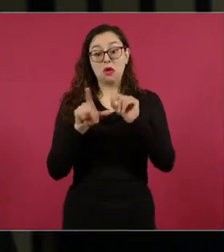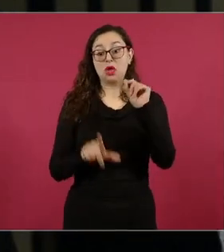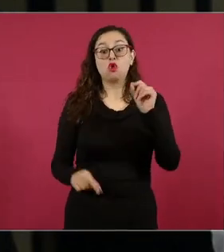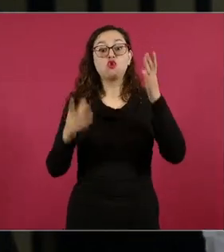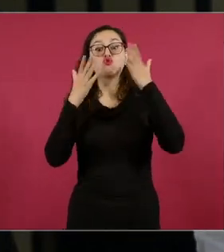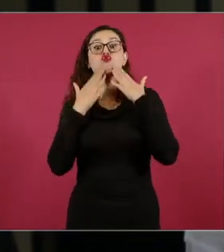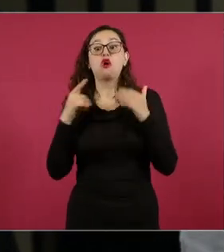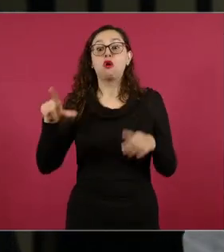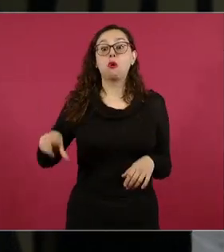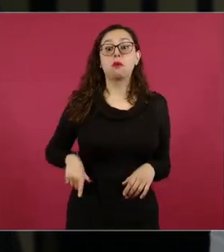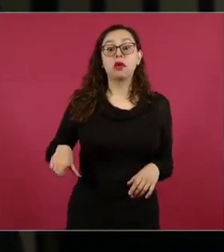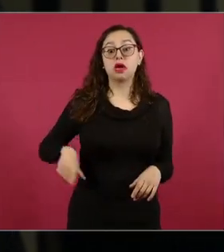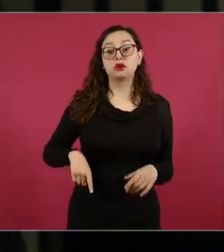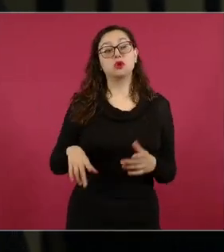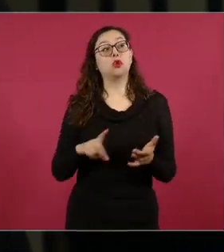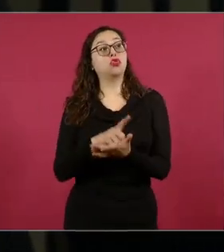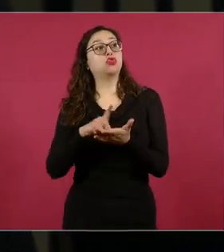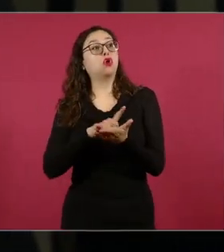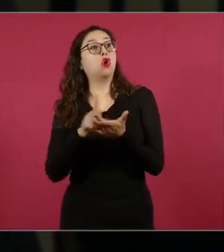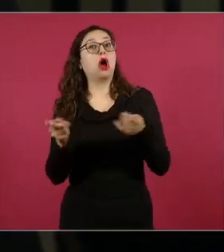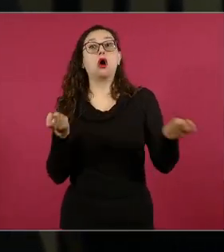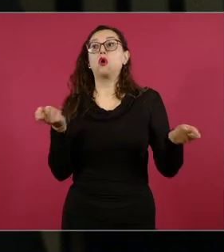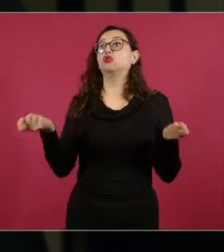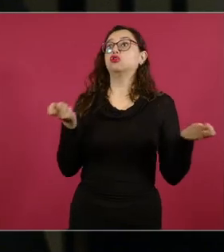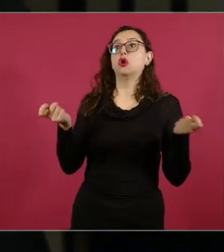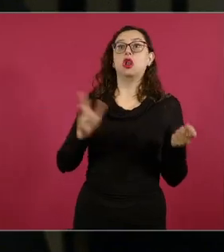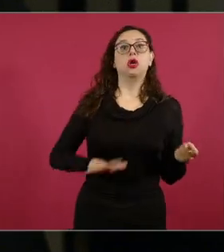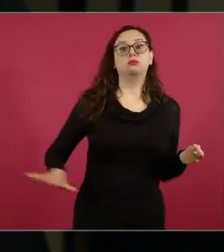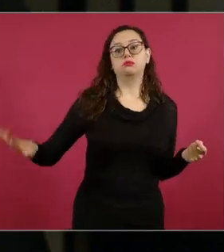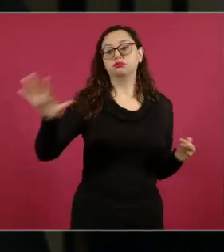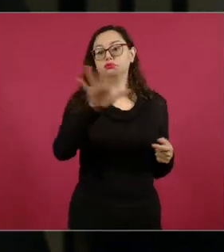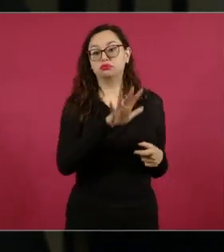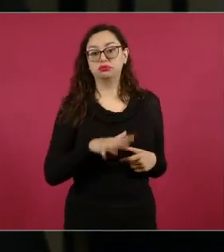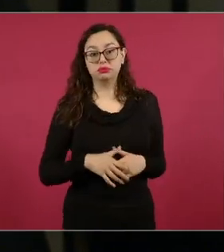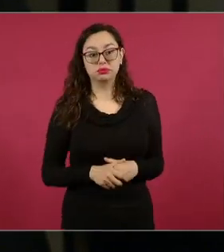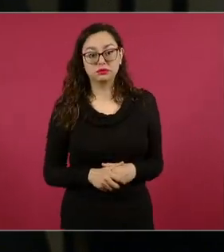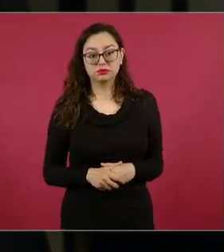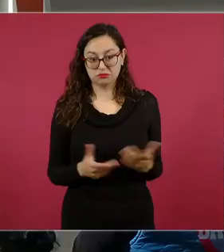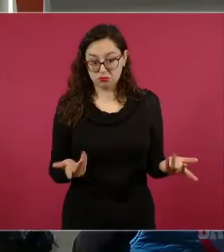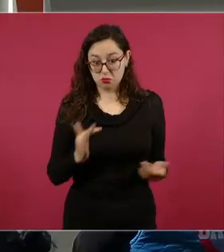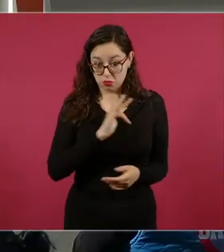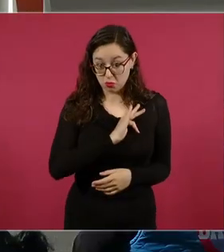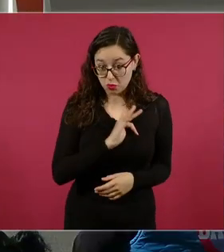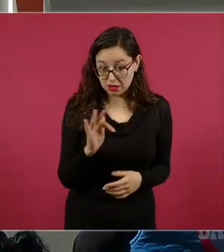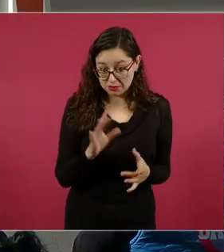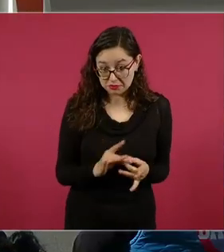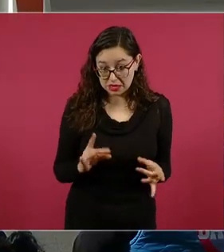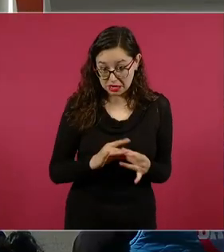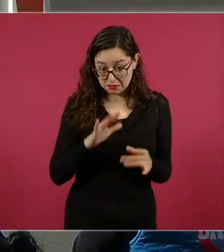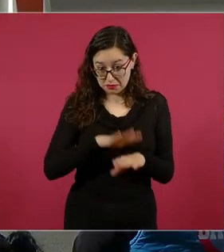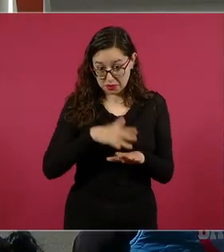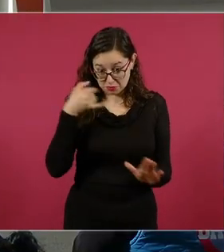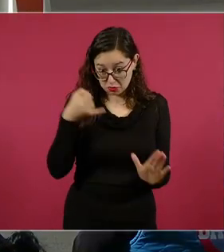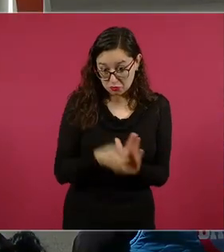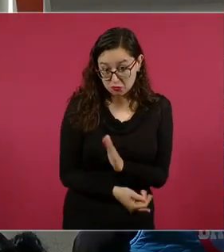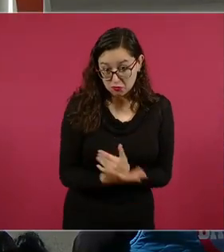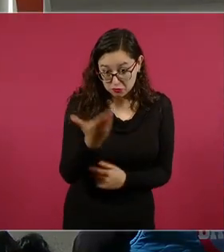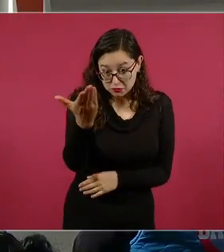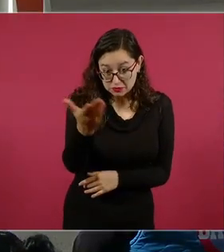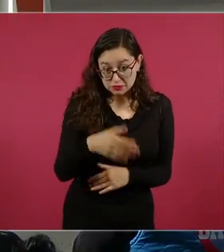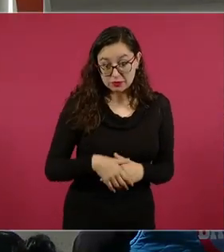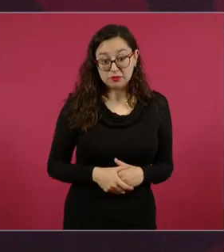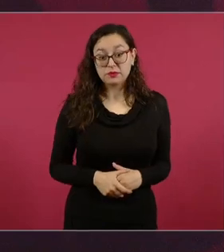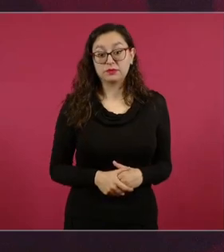puedo pedir una reflexión más extensa de lo que exponía nuestra colega Celsín Juárez. Es que es muy